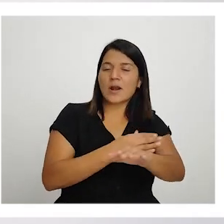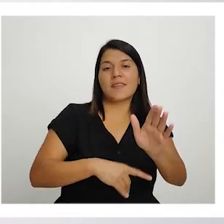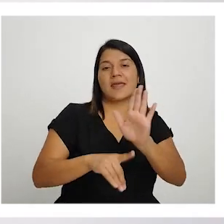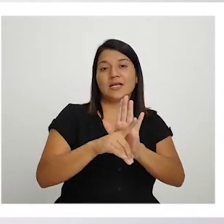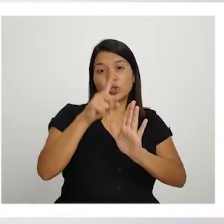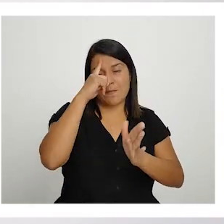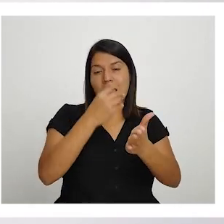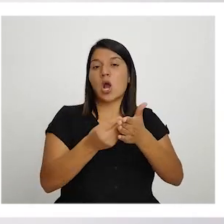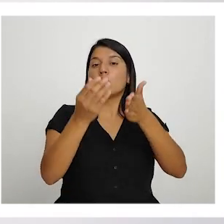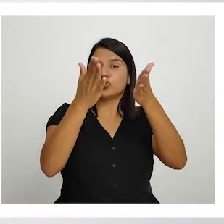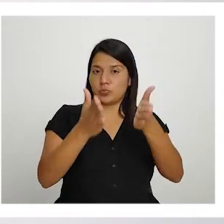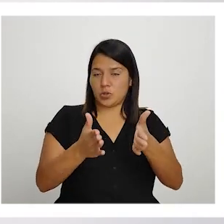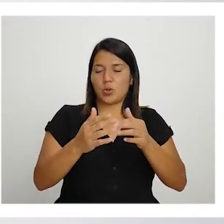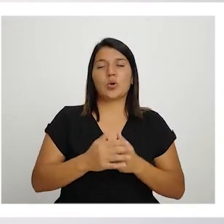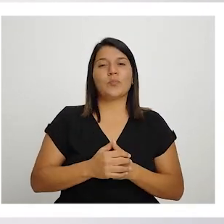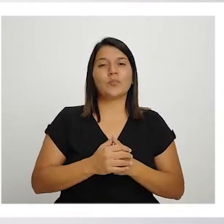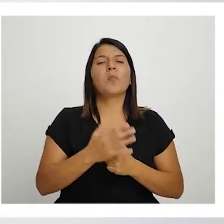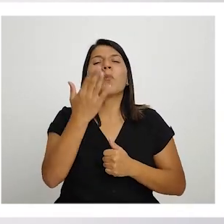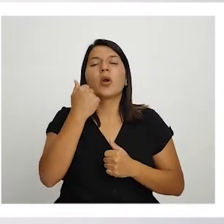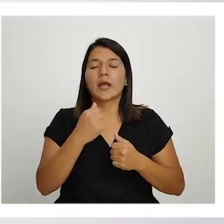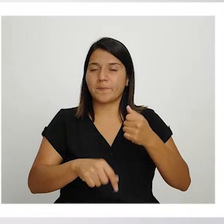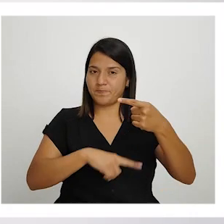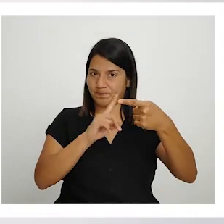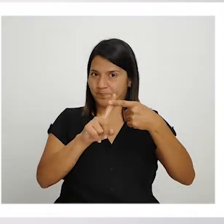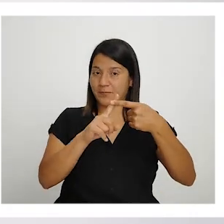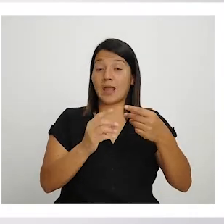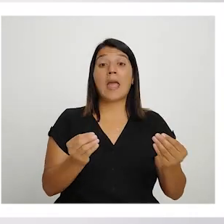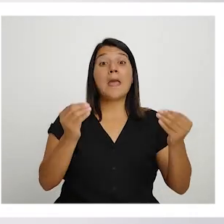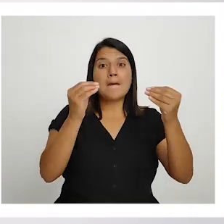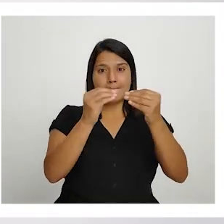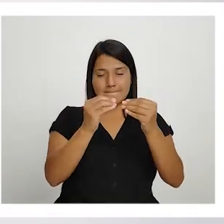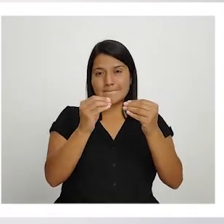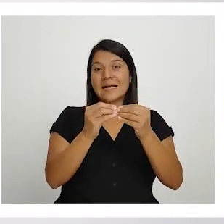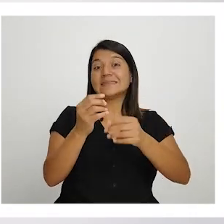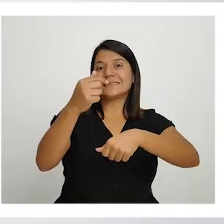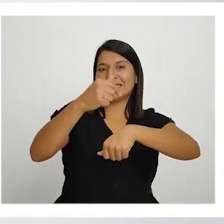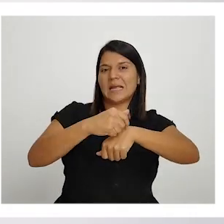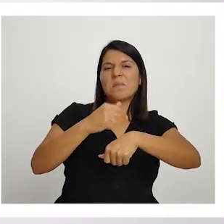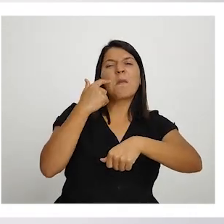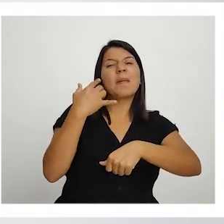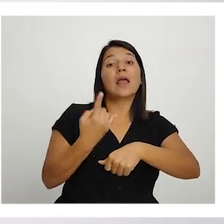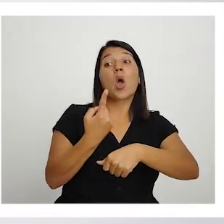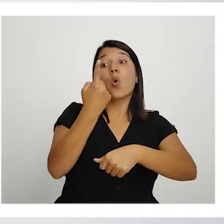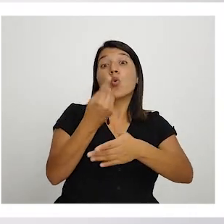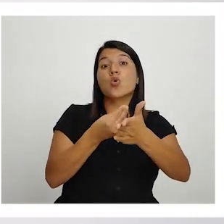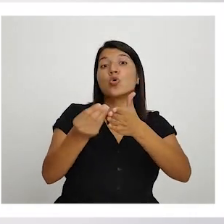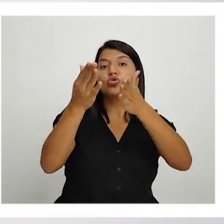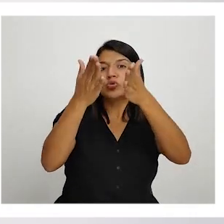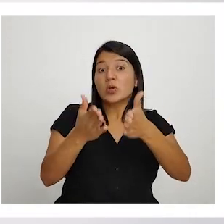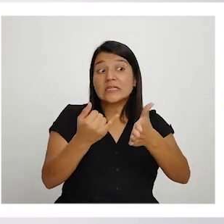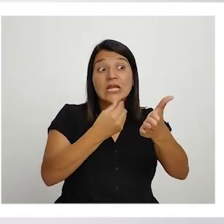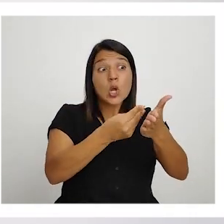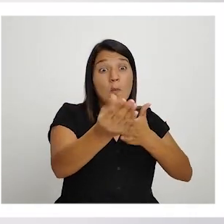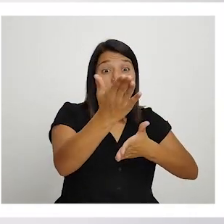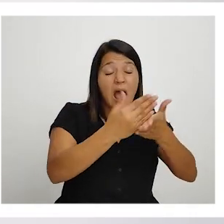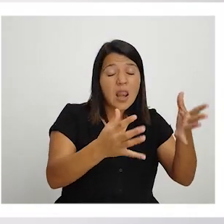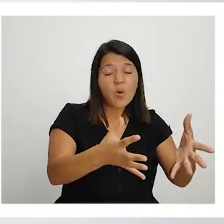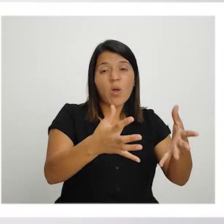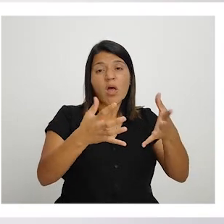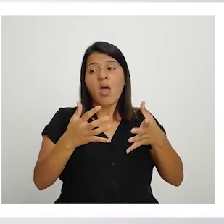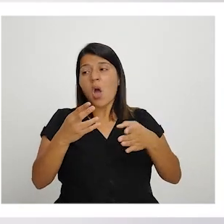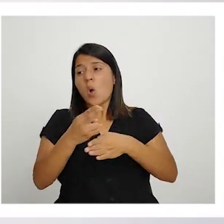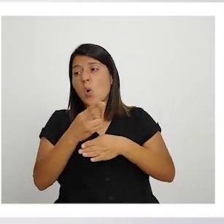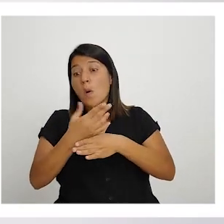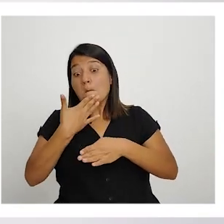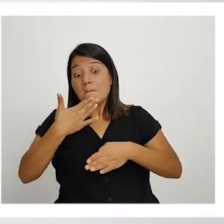varios sentidos. Aumenta la cantidad de plazo para que un consumidor que le sale un artefacto dañado pueda hacer el reclamo,